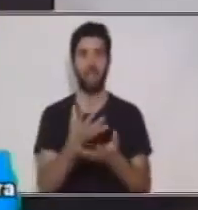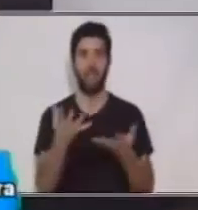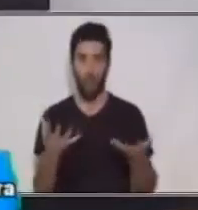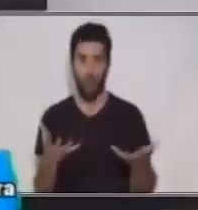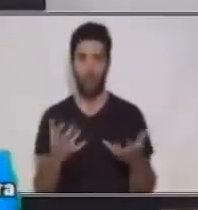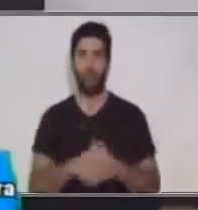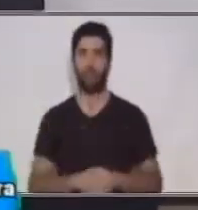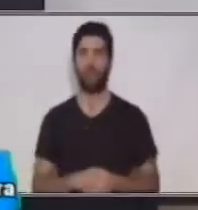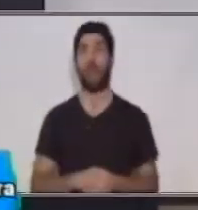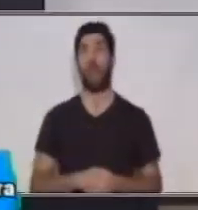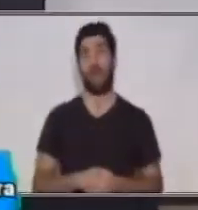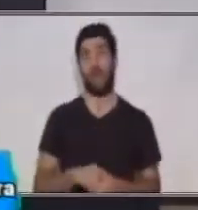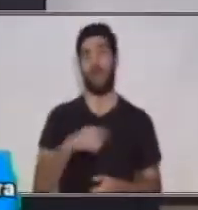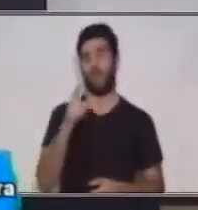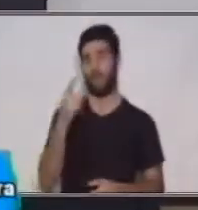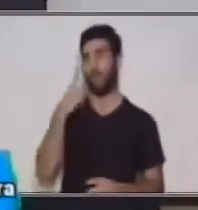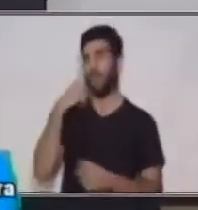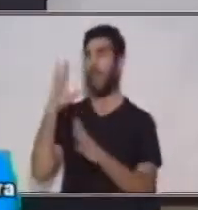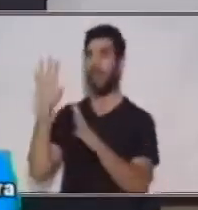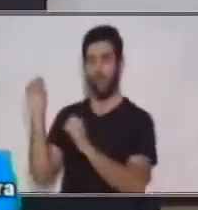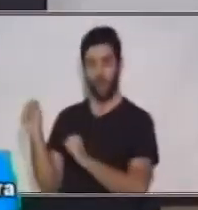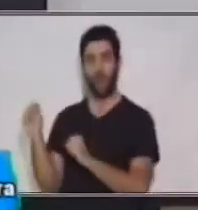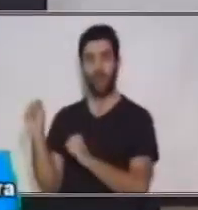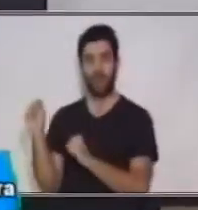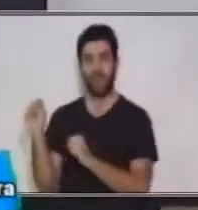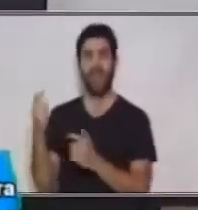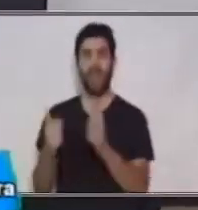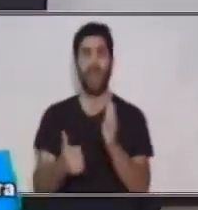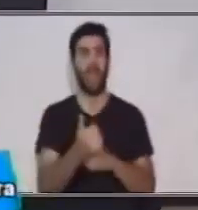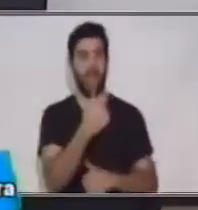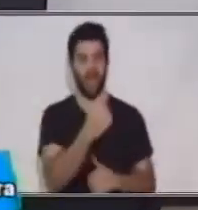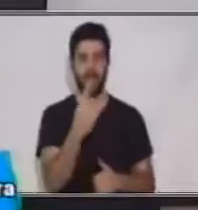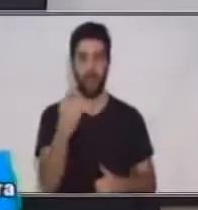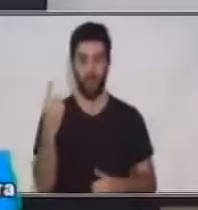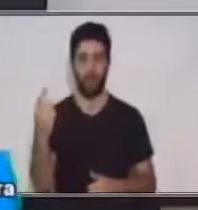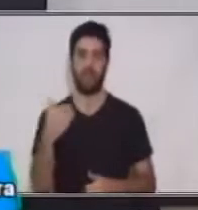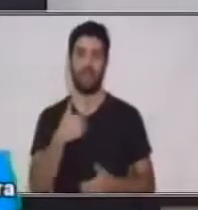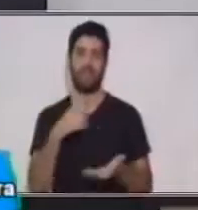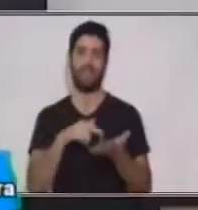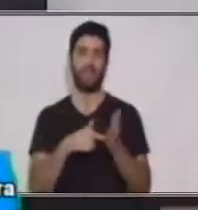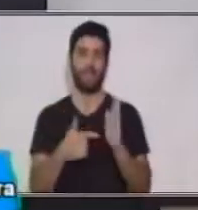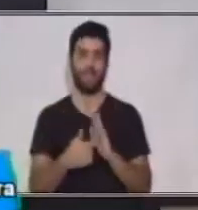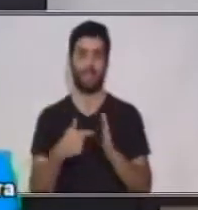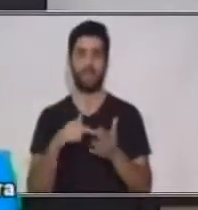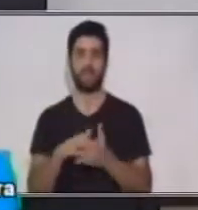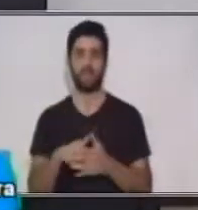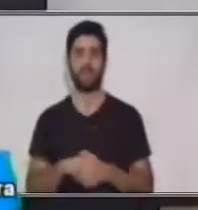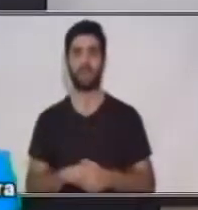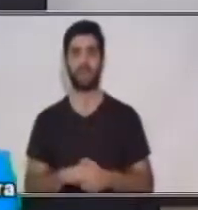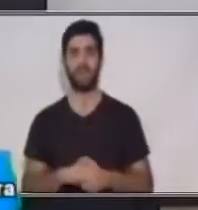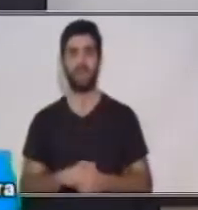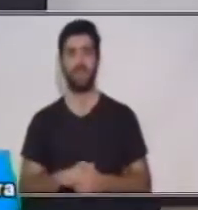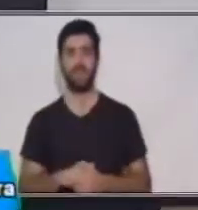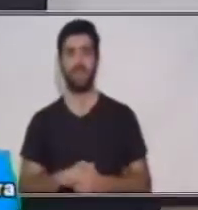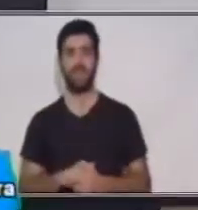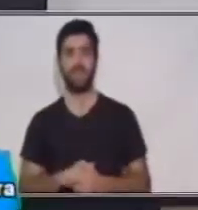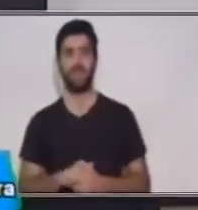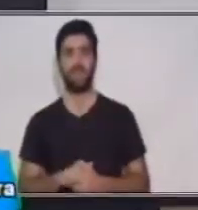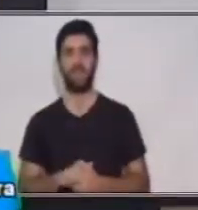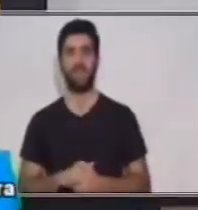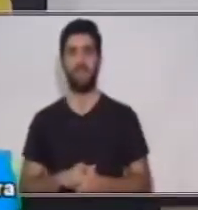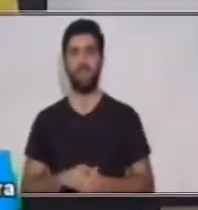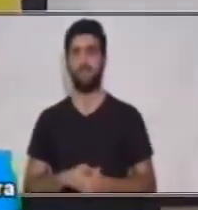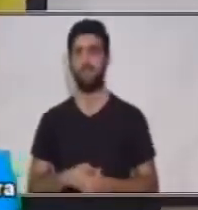cuenta que cada monema tiene su significado. Es una unidad pequeña que va a tener